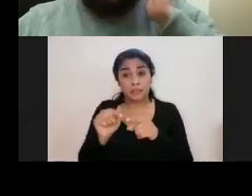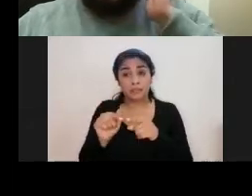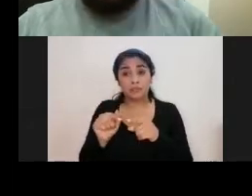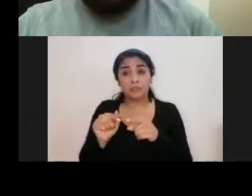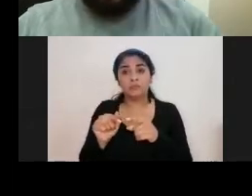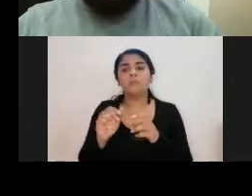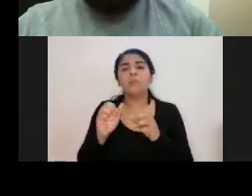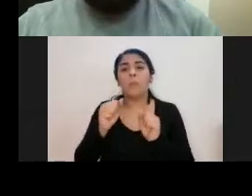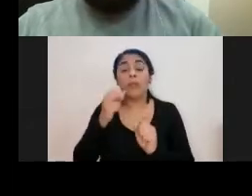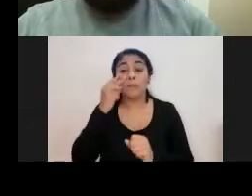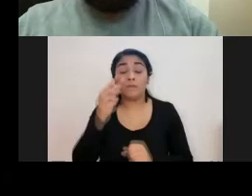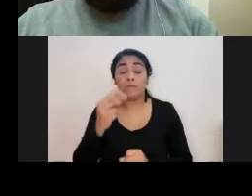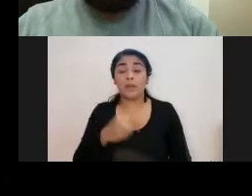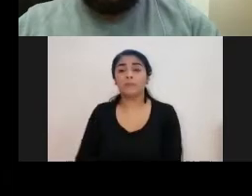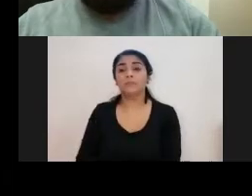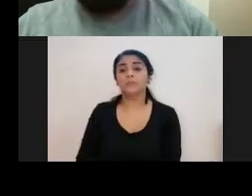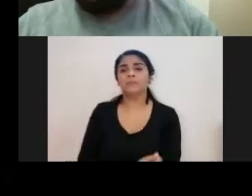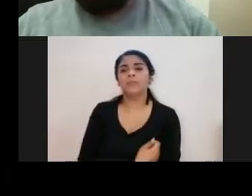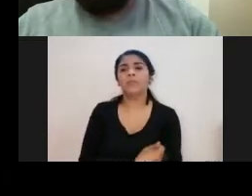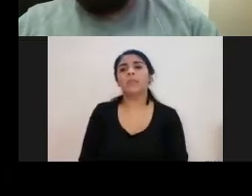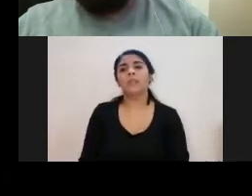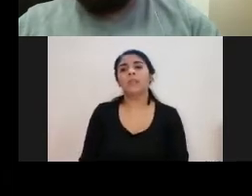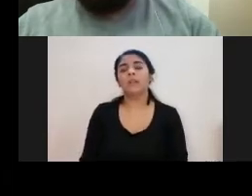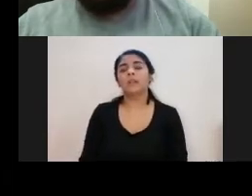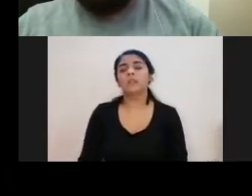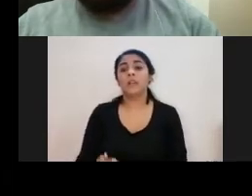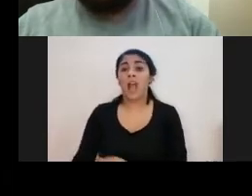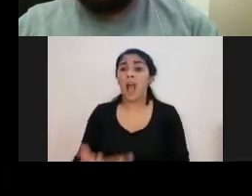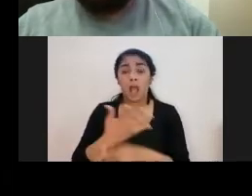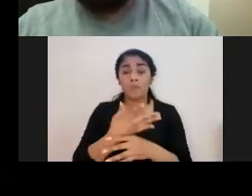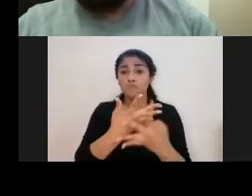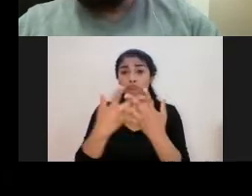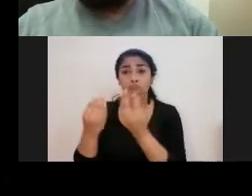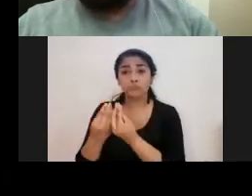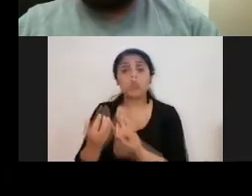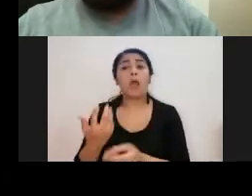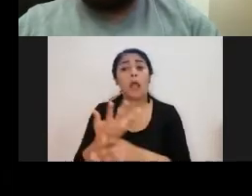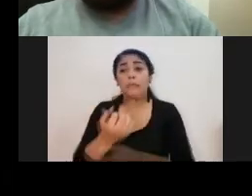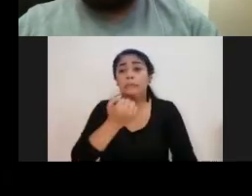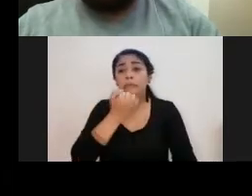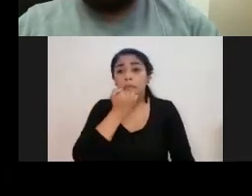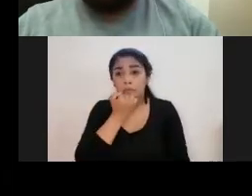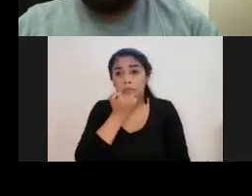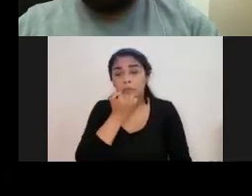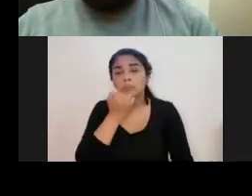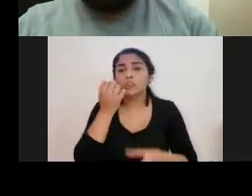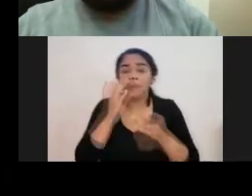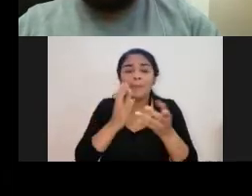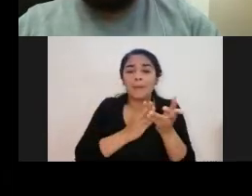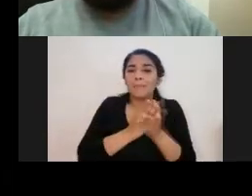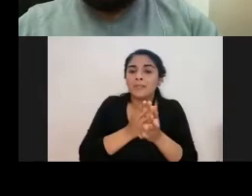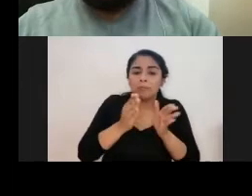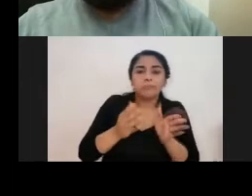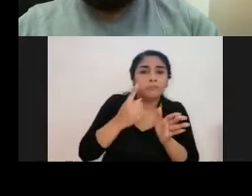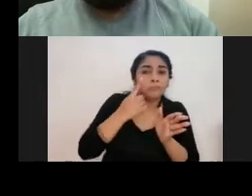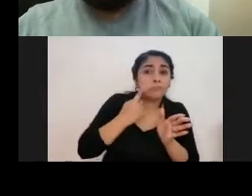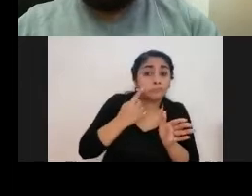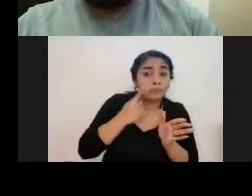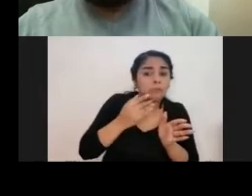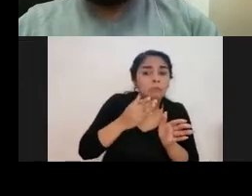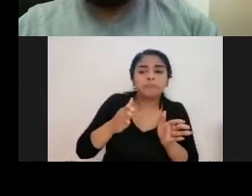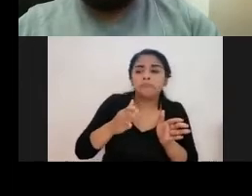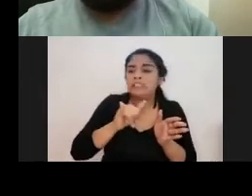que hay muchos que han fallado, ¿sí?, y que se quedan en la etapa experimental, pero hay otros que han